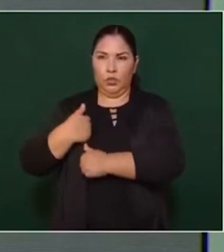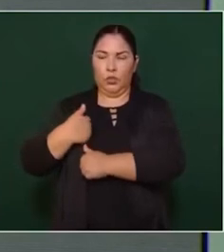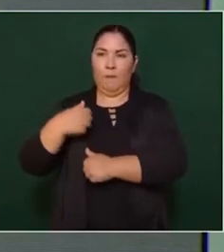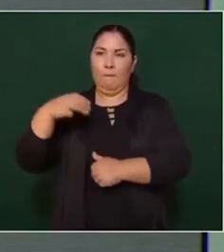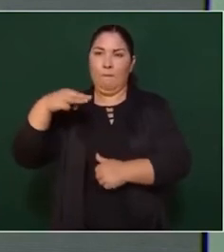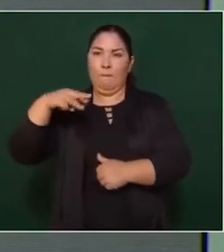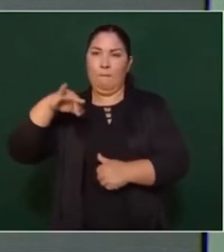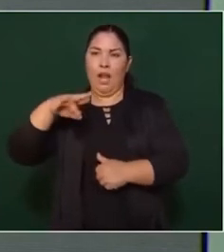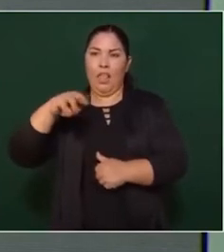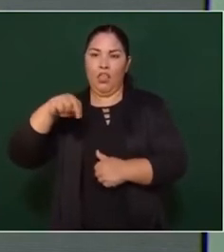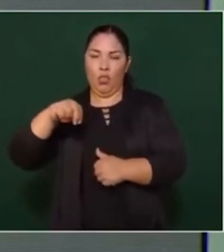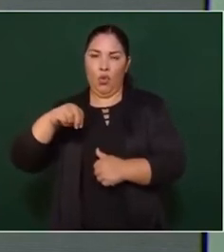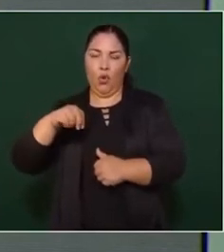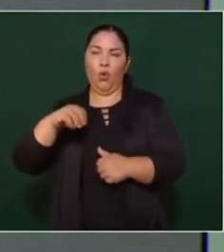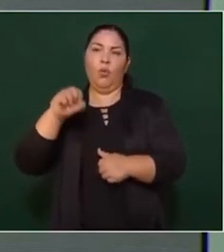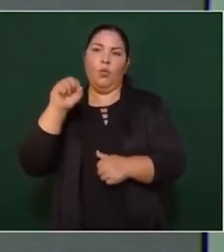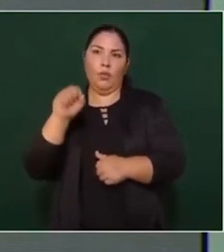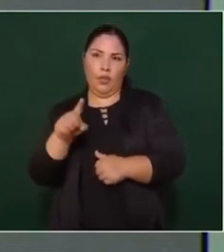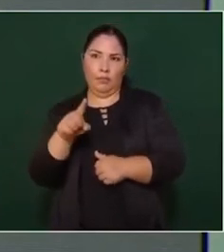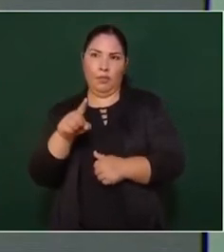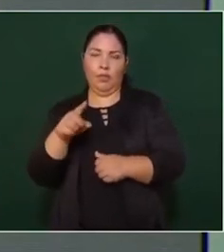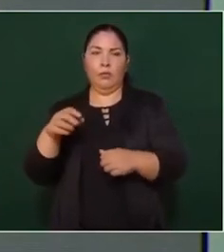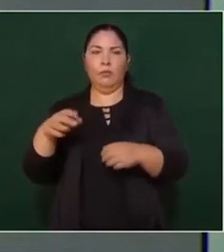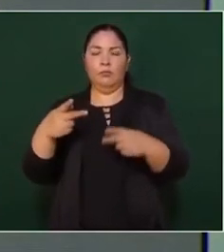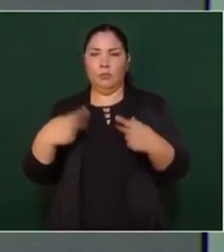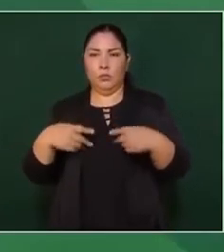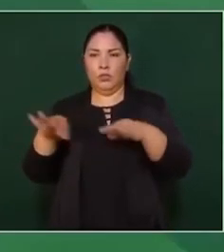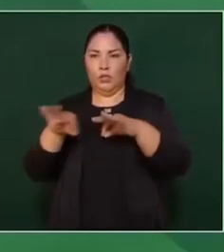marinos y también para oficinistas.